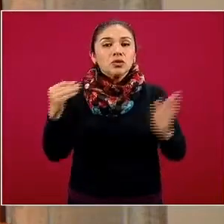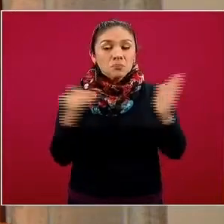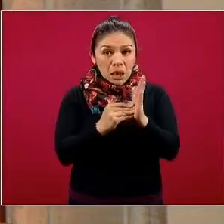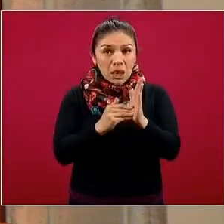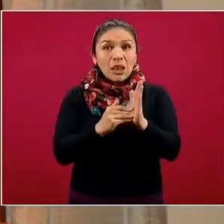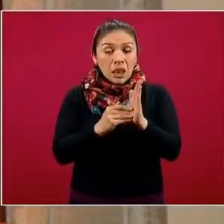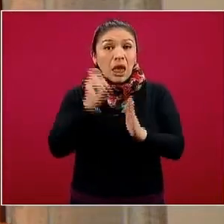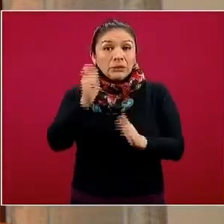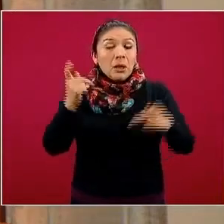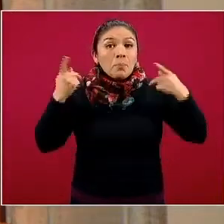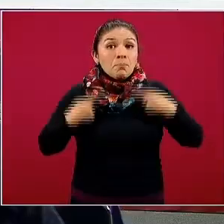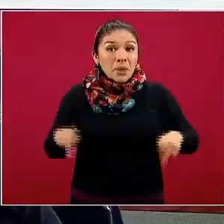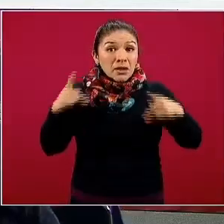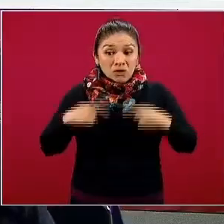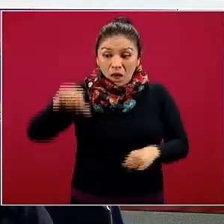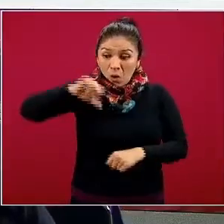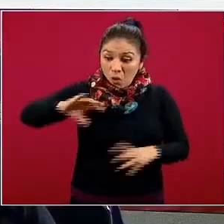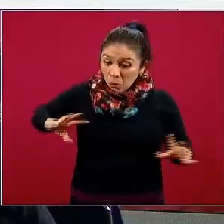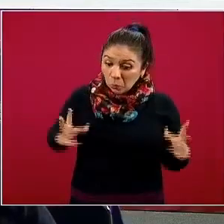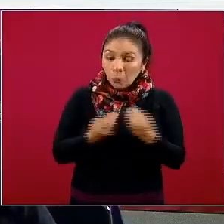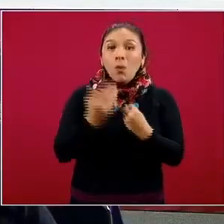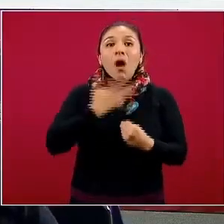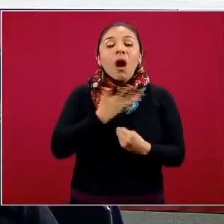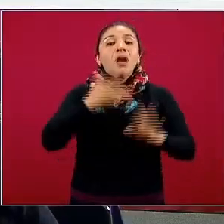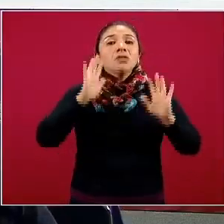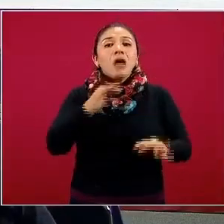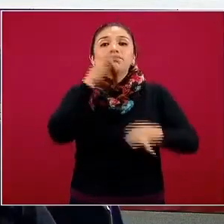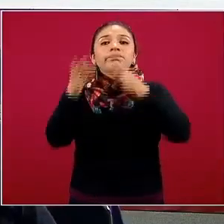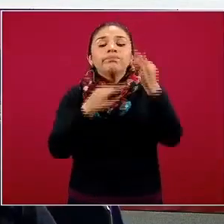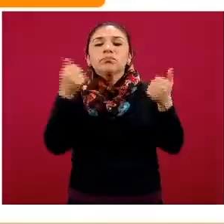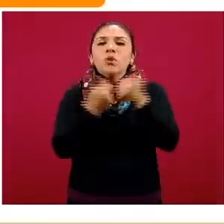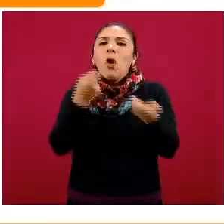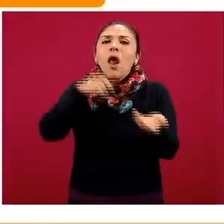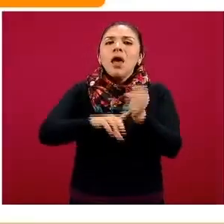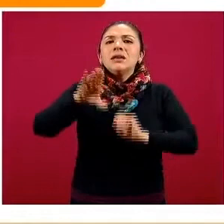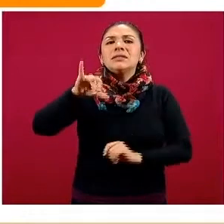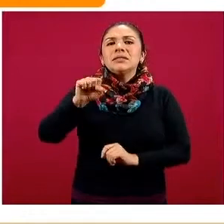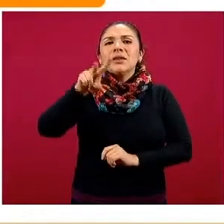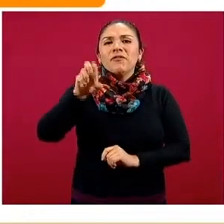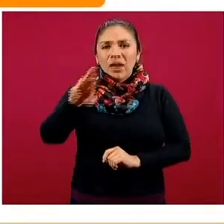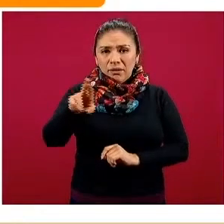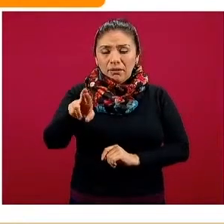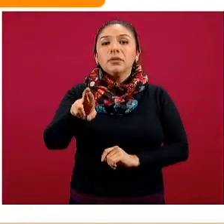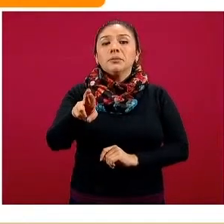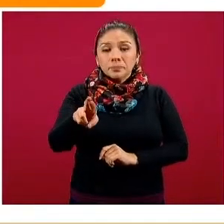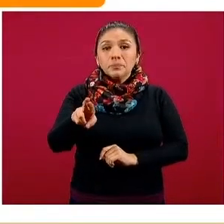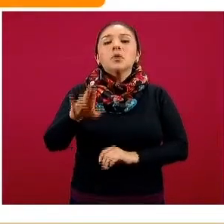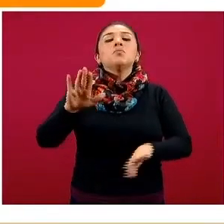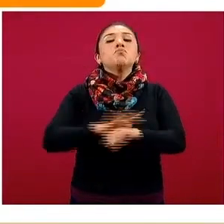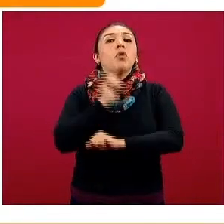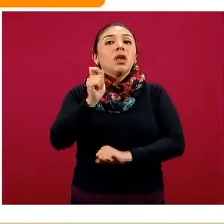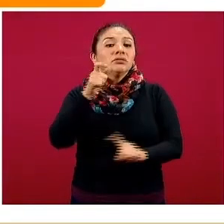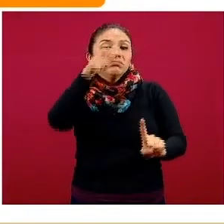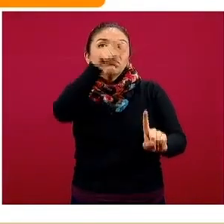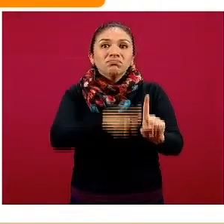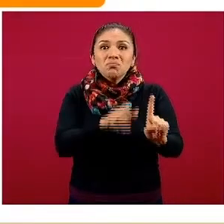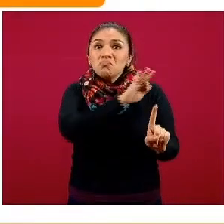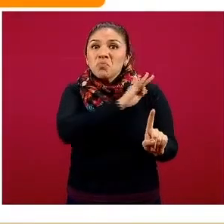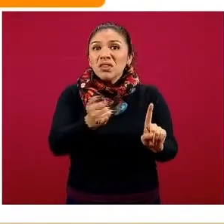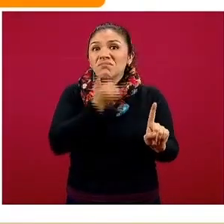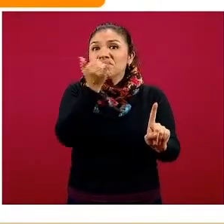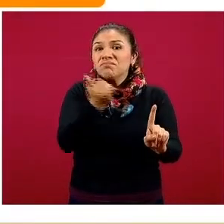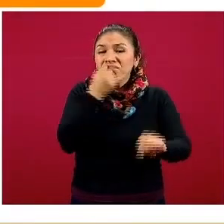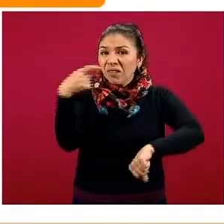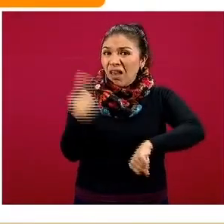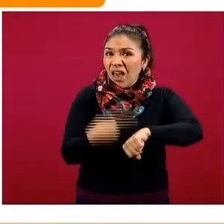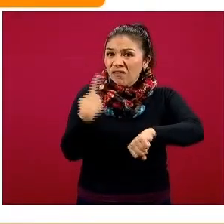2.632.000 serían las personas que hasta el momento han sido notificadas en la herramienta informática del SISBER por haber sido a su vez clasificadas